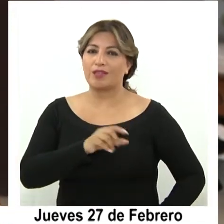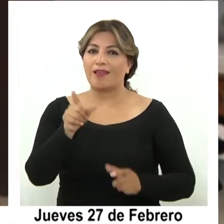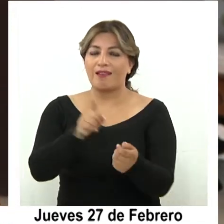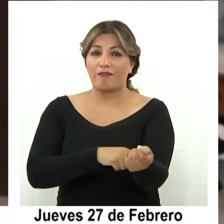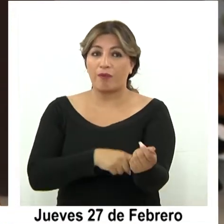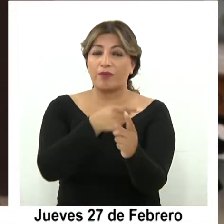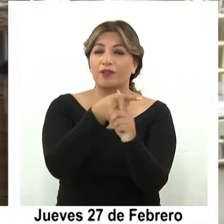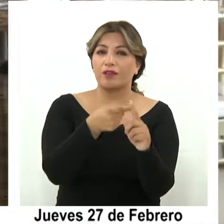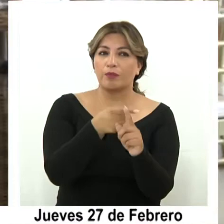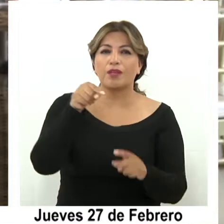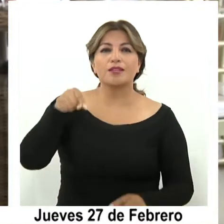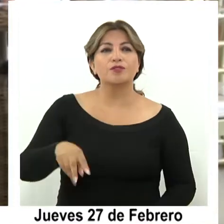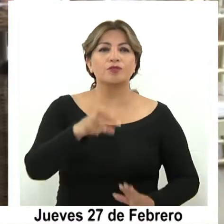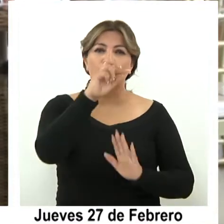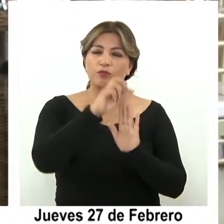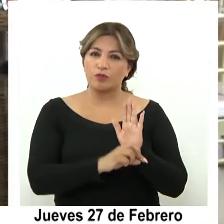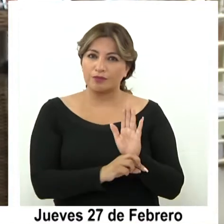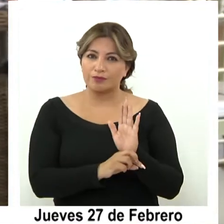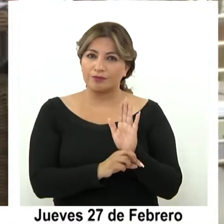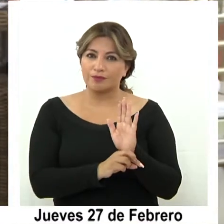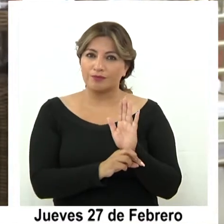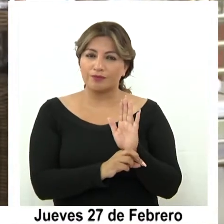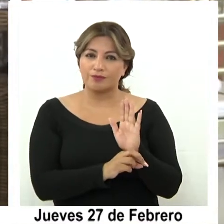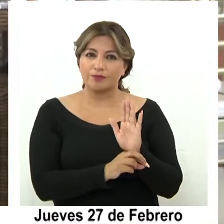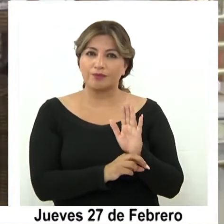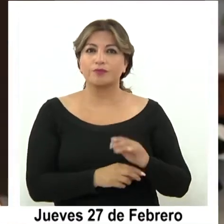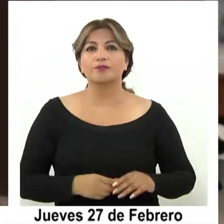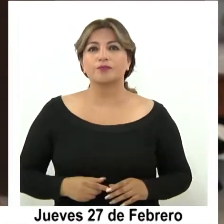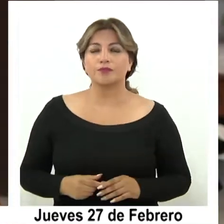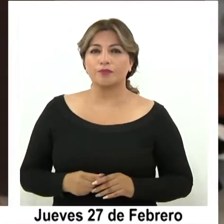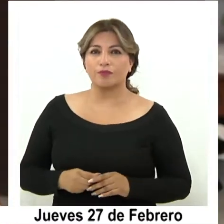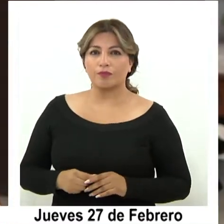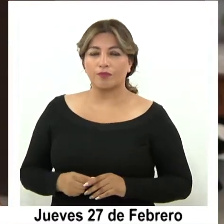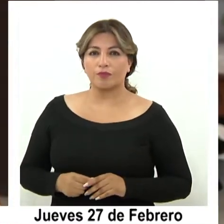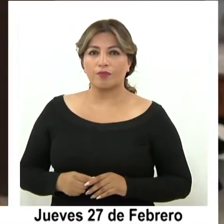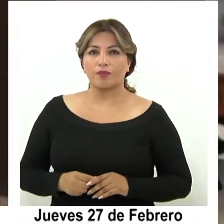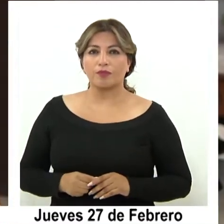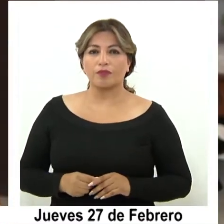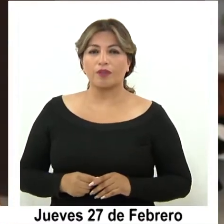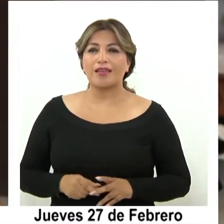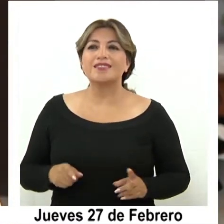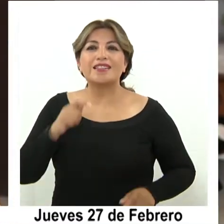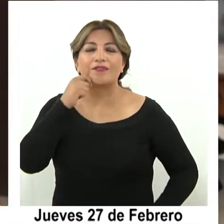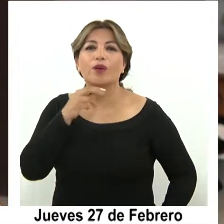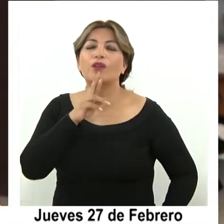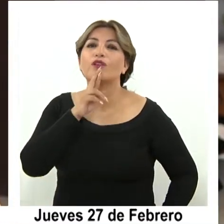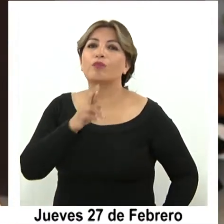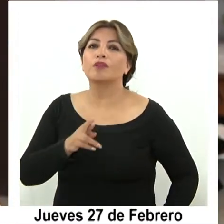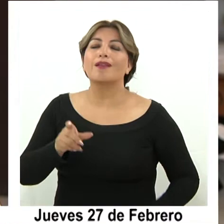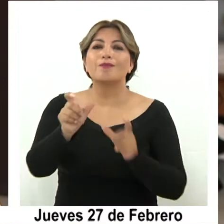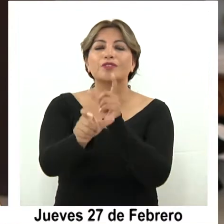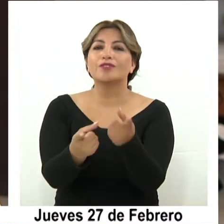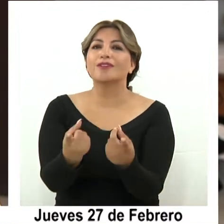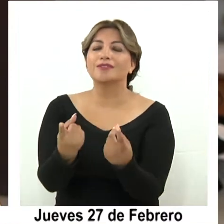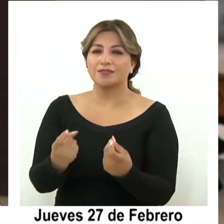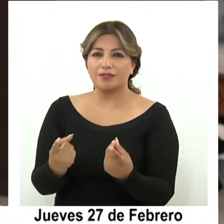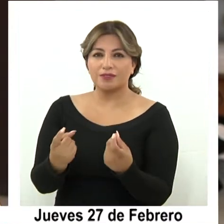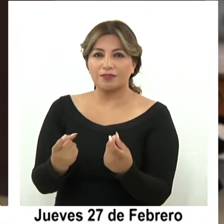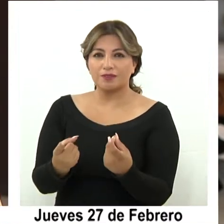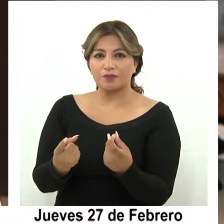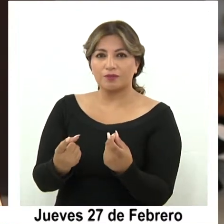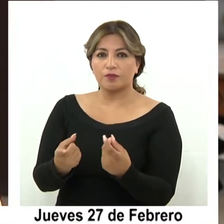de la clase media. Es un proyecto que de alguna manera viene a dar una respuesta a las necesidades de las